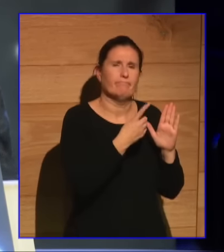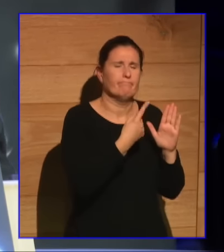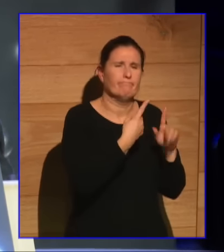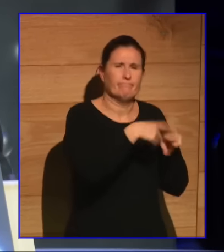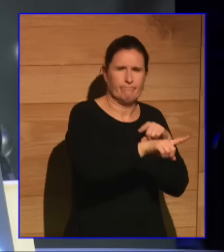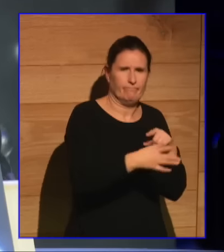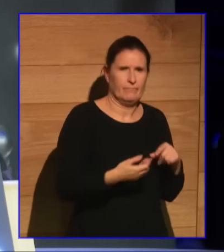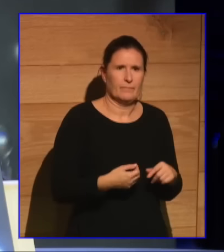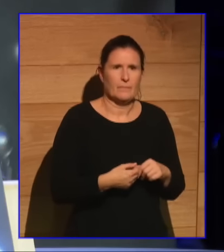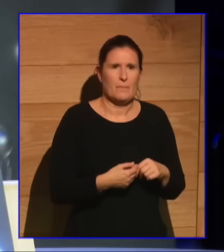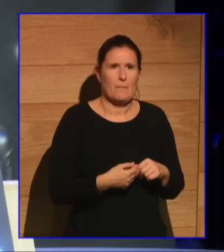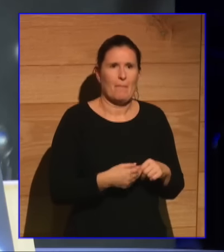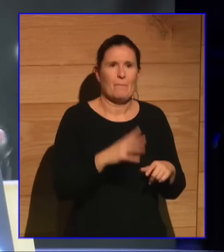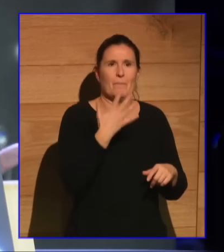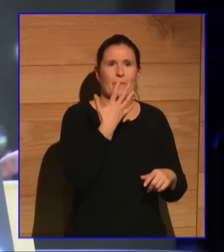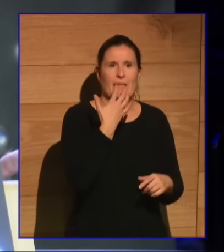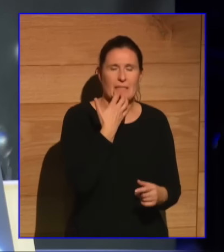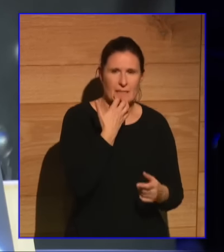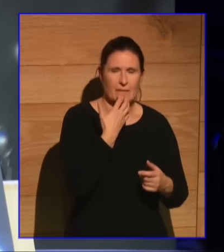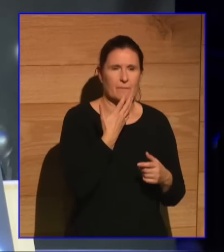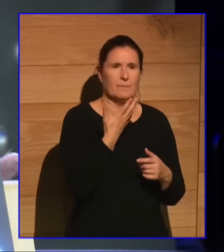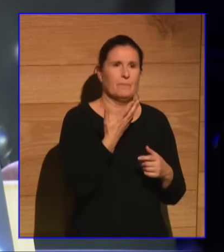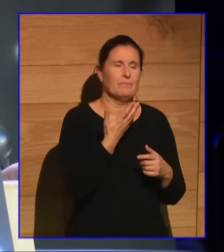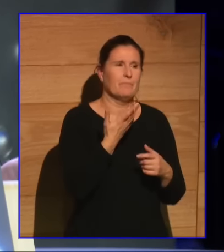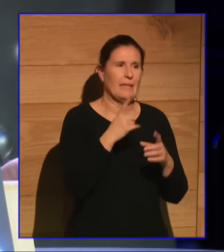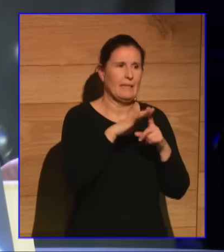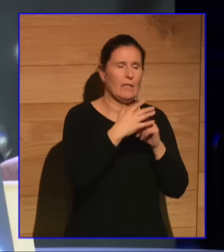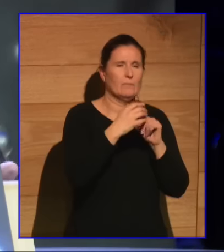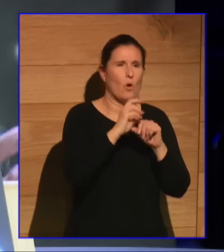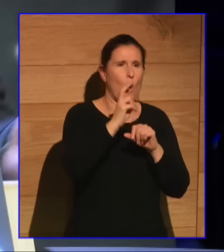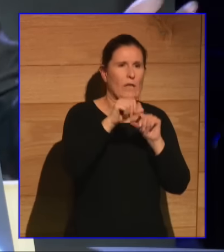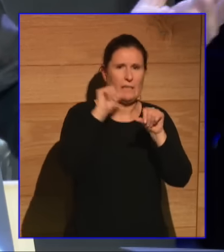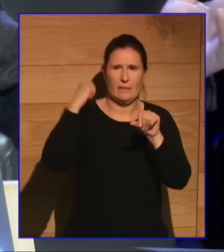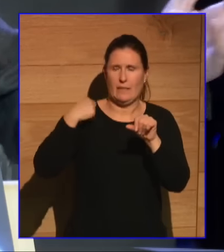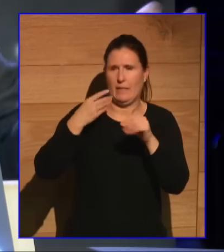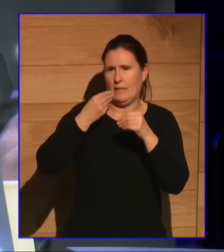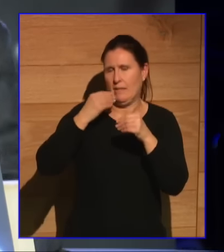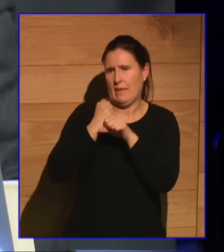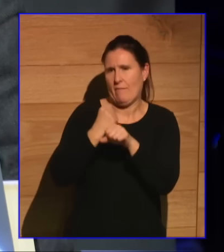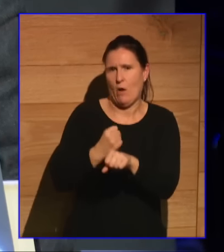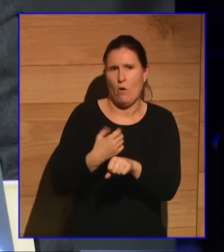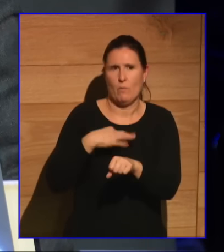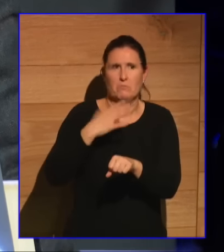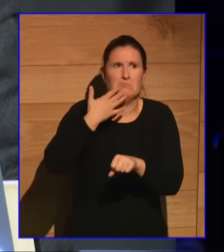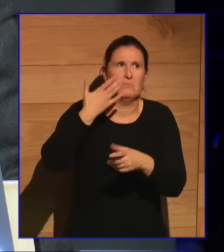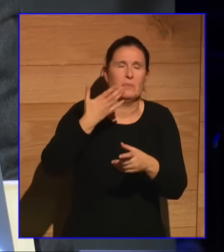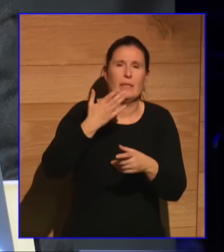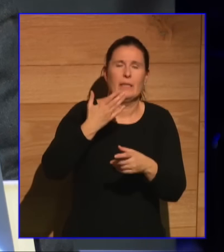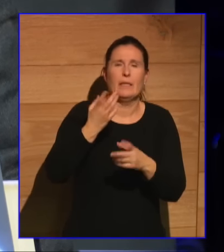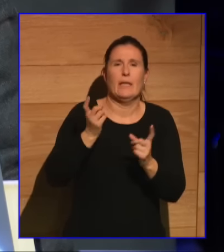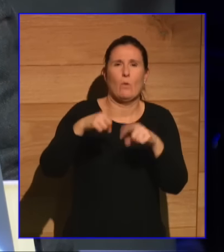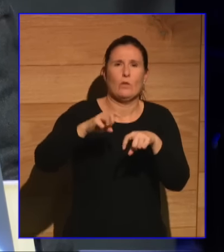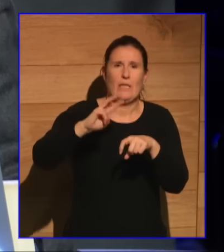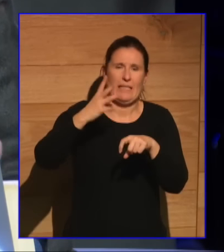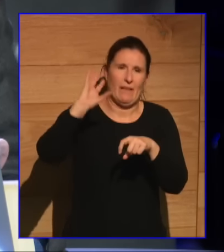no. Si te pones a pensar en las grandes fotografías de su carrera, a lo mejor pones en primer lugar Encuentros en la tercera fase, por